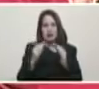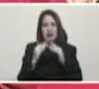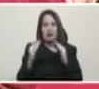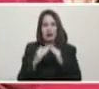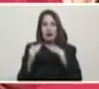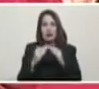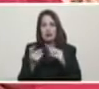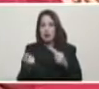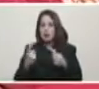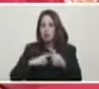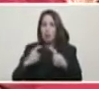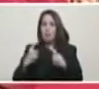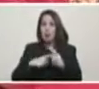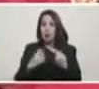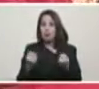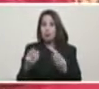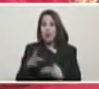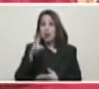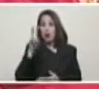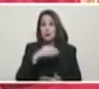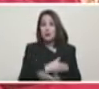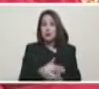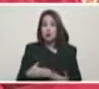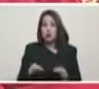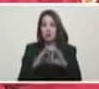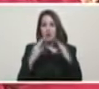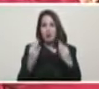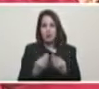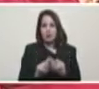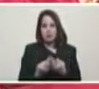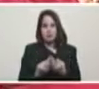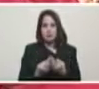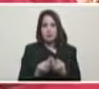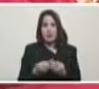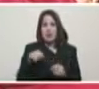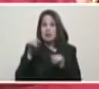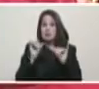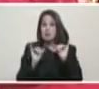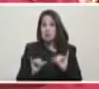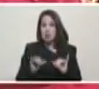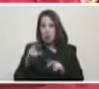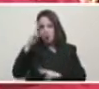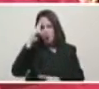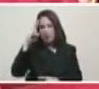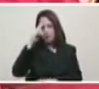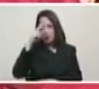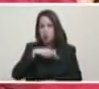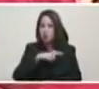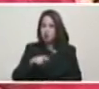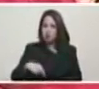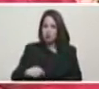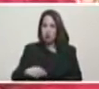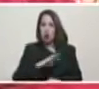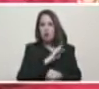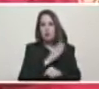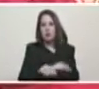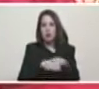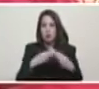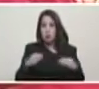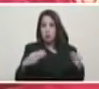beneficiando a más de 2 millones de familia es por esta razón que nosotros como poder popular